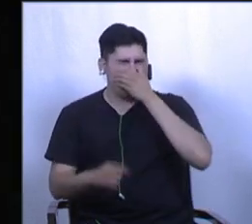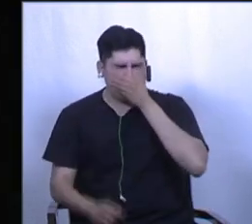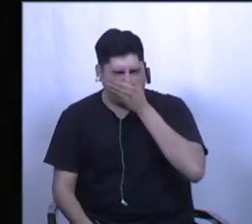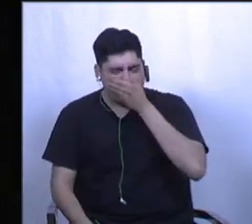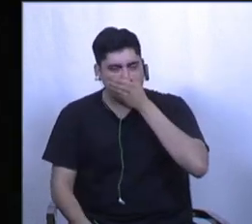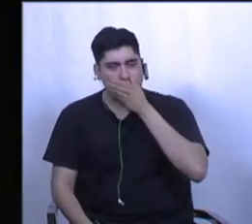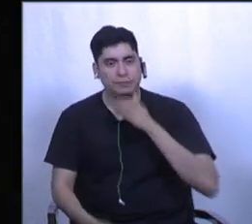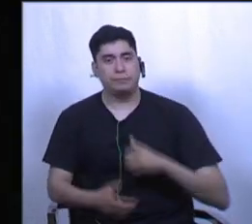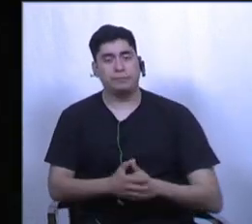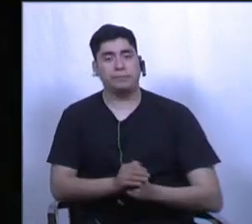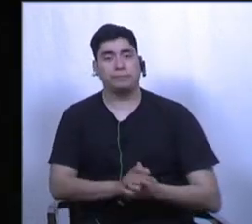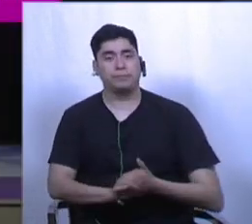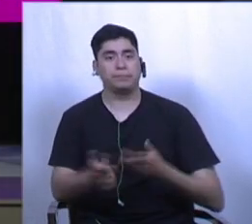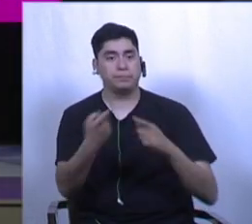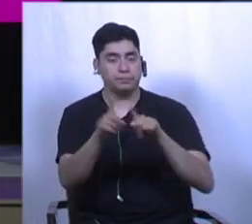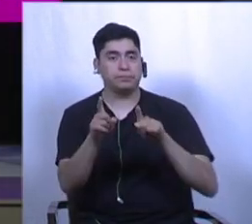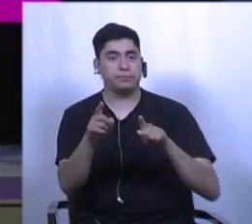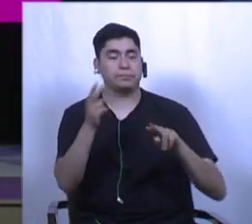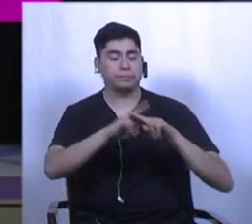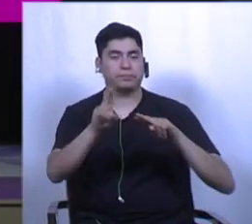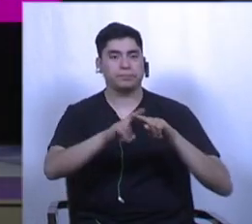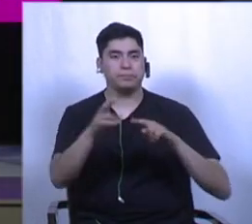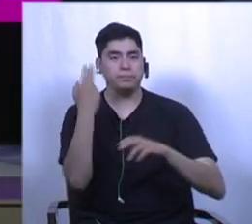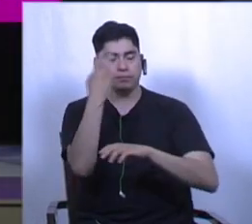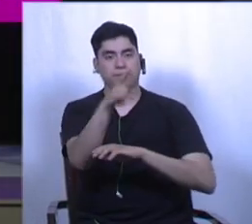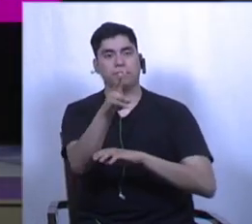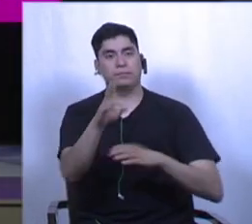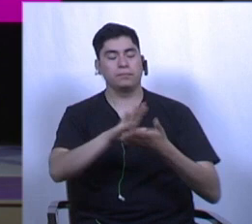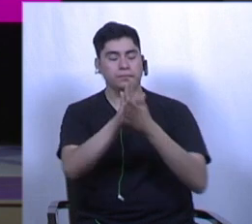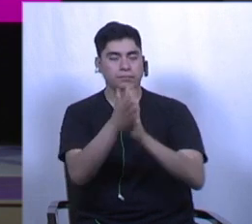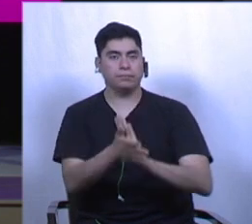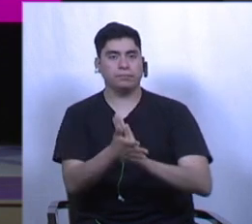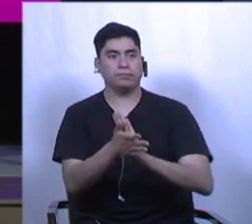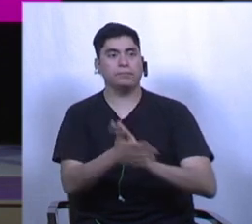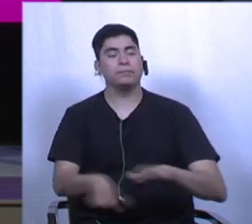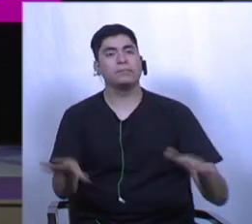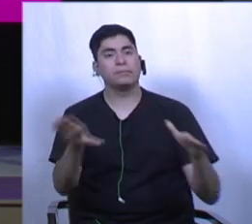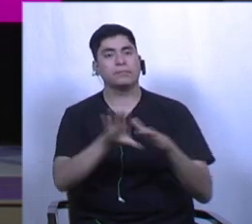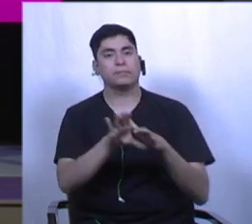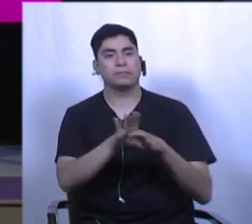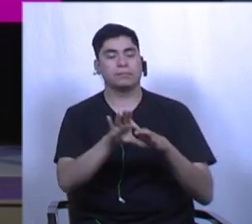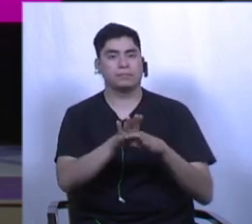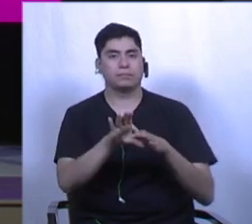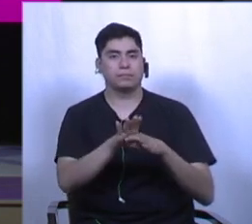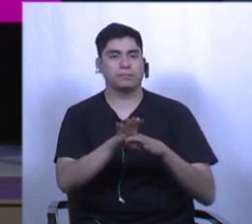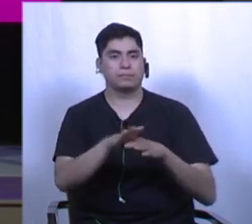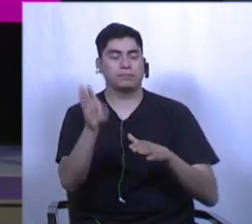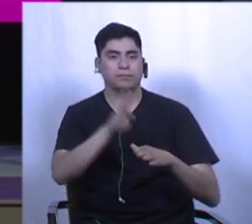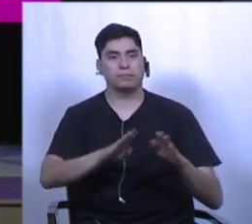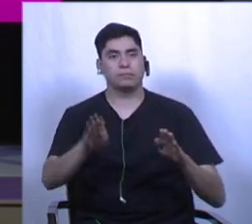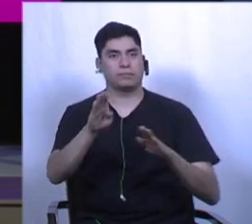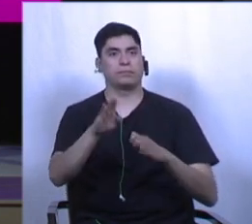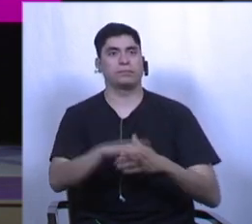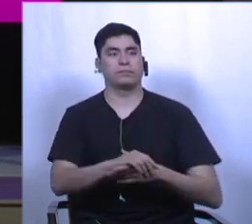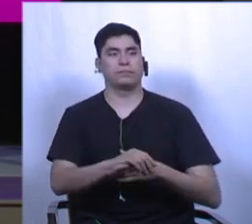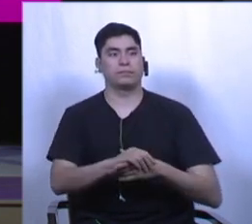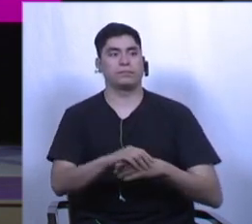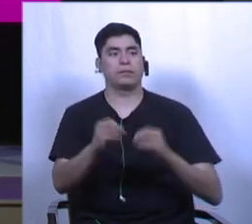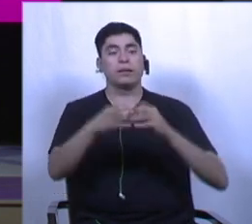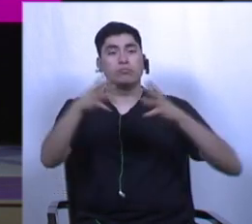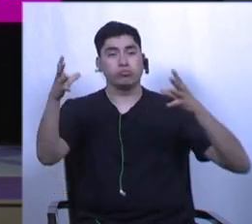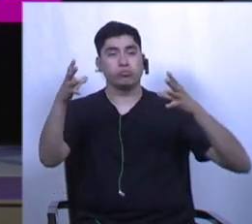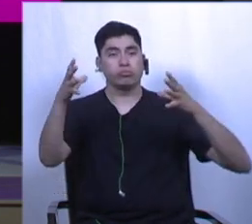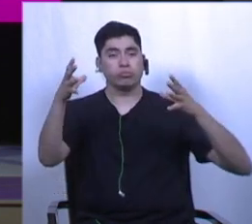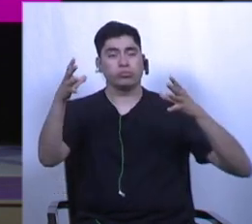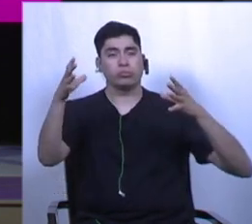Katy decidió ver todo y utilizó bases de datos como el GenBank, que utiliza